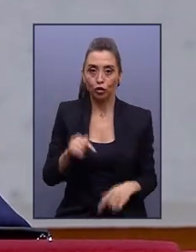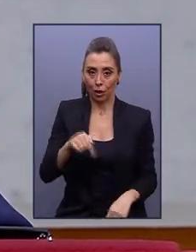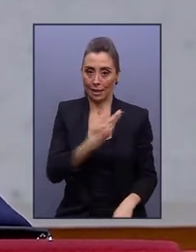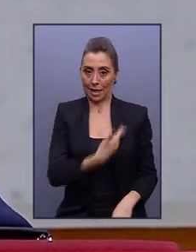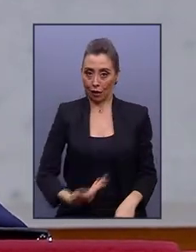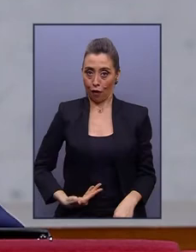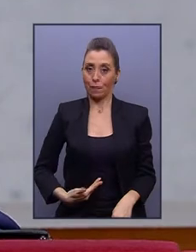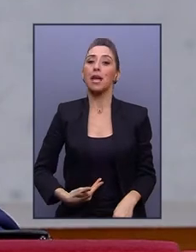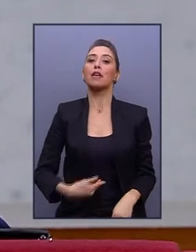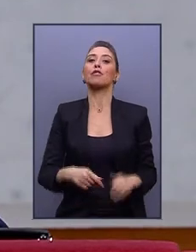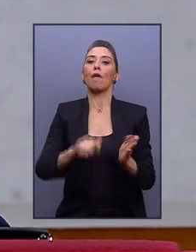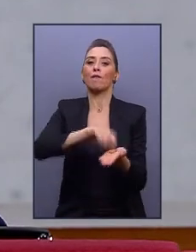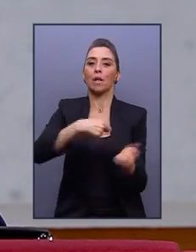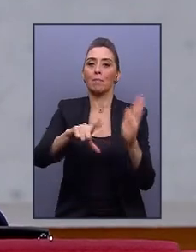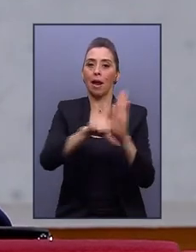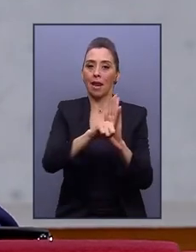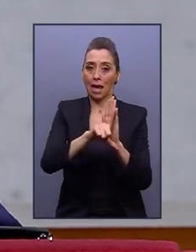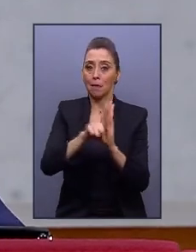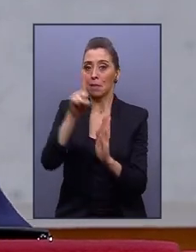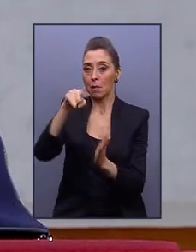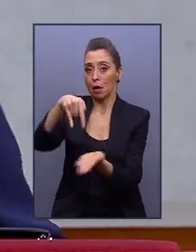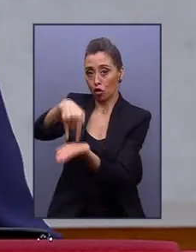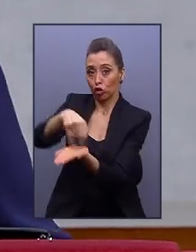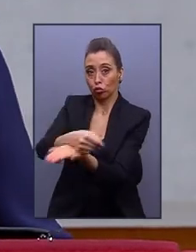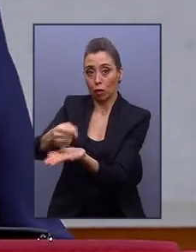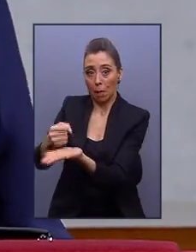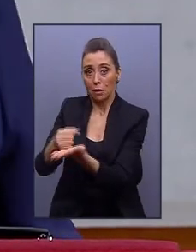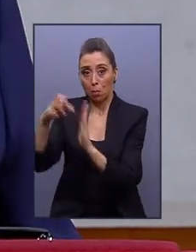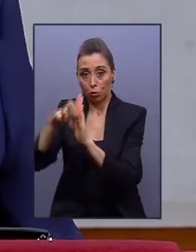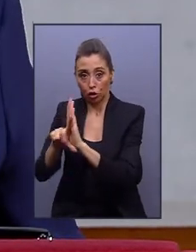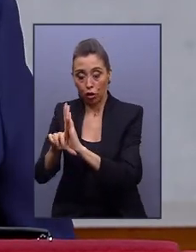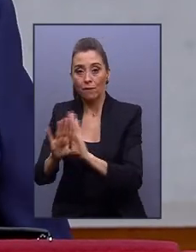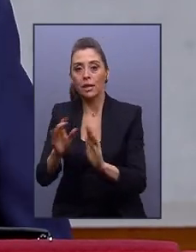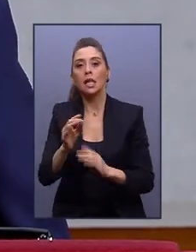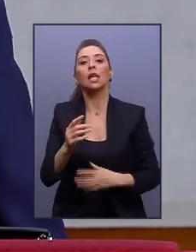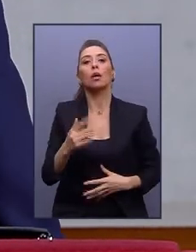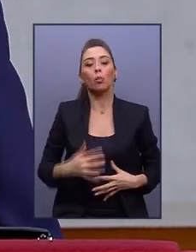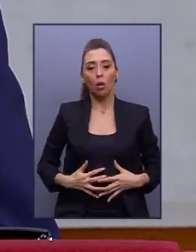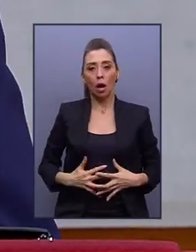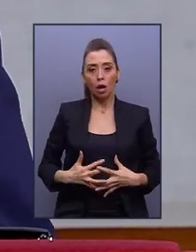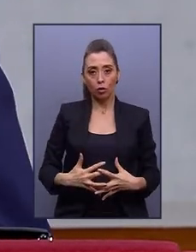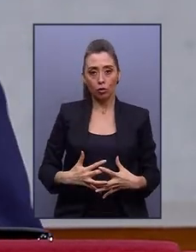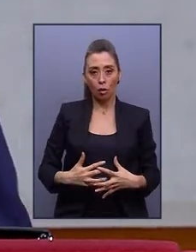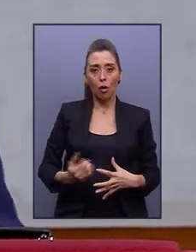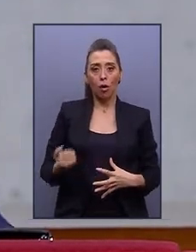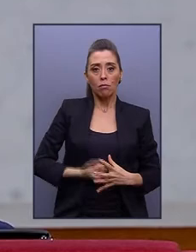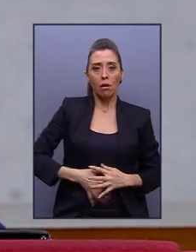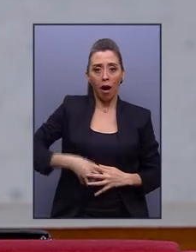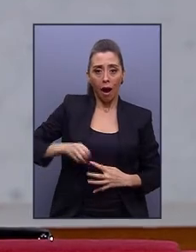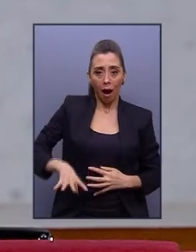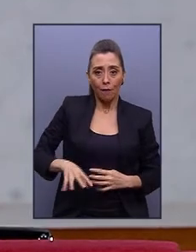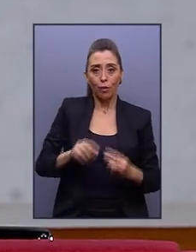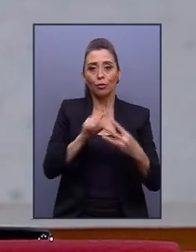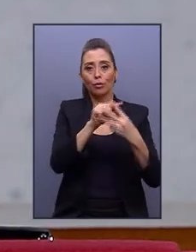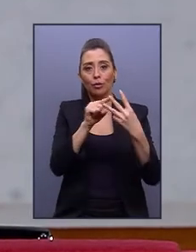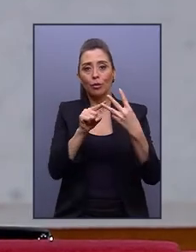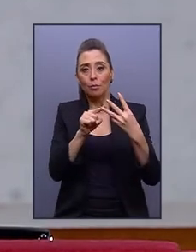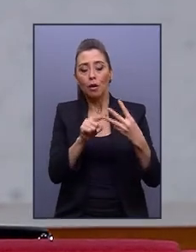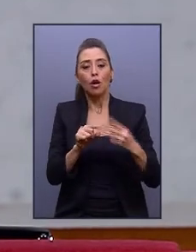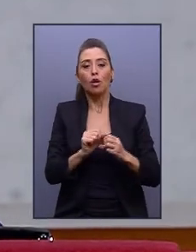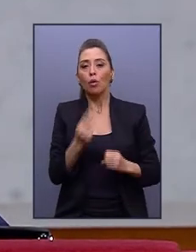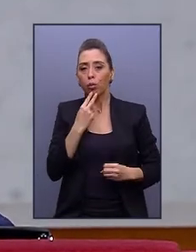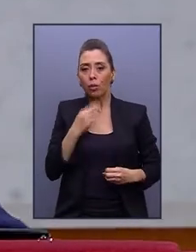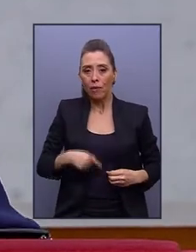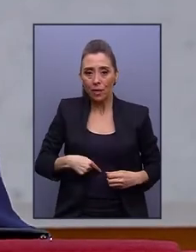este gobierno la iniciativa que este Congreso tramita y que por fin despenaliza la interrupción del embarazo en las causales de